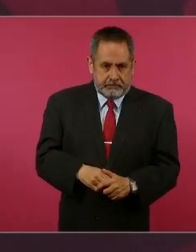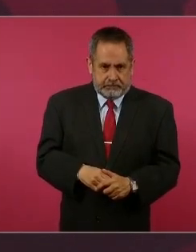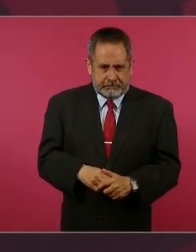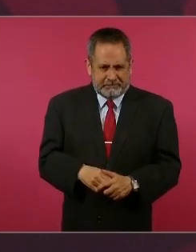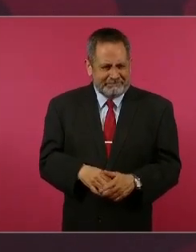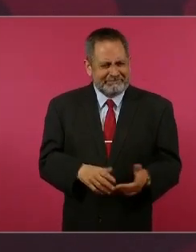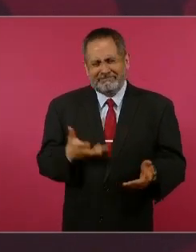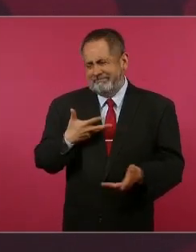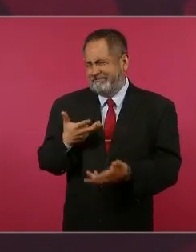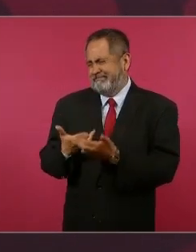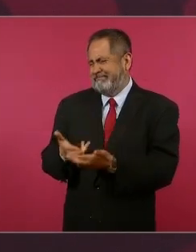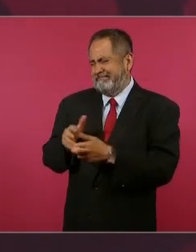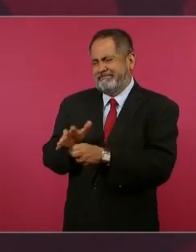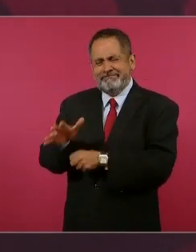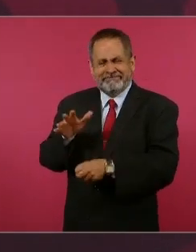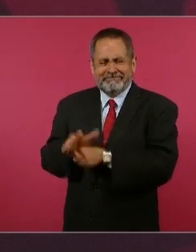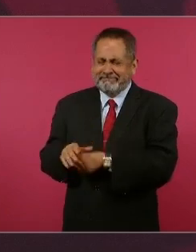Tenemos